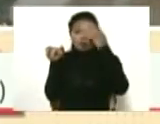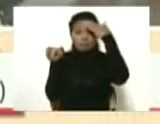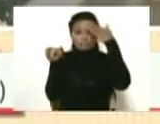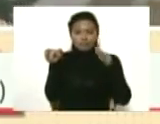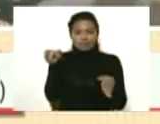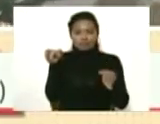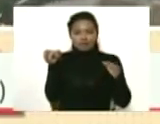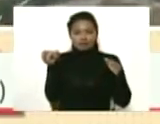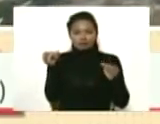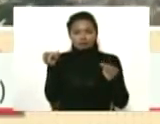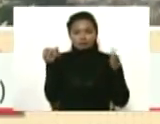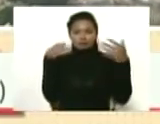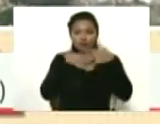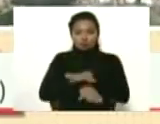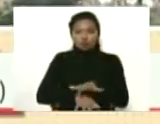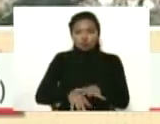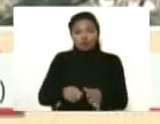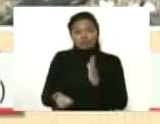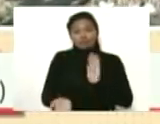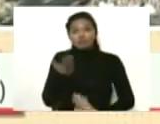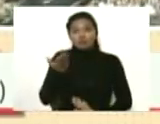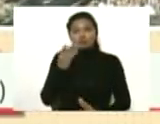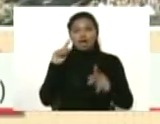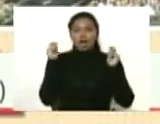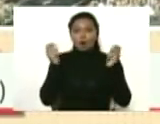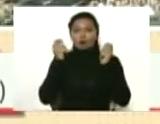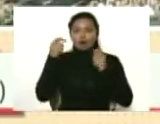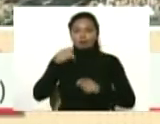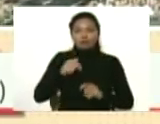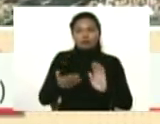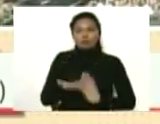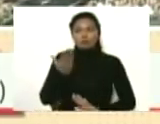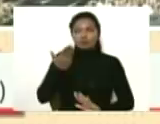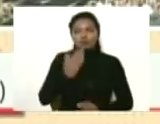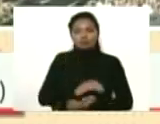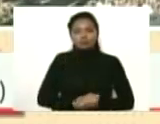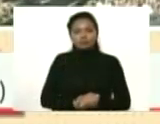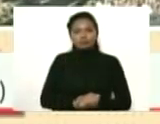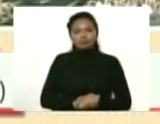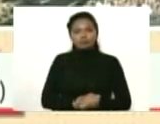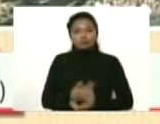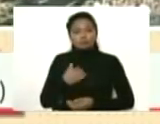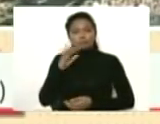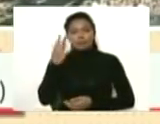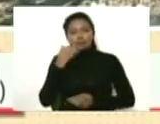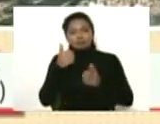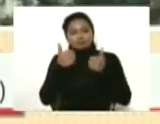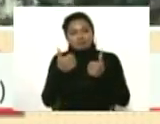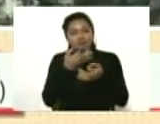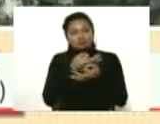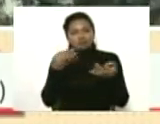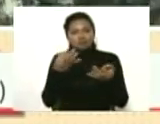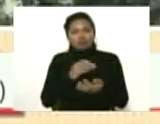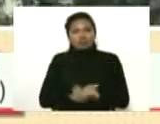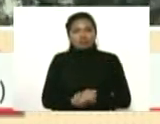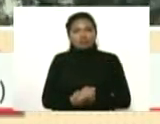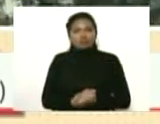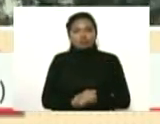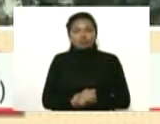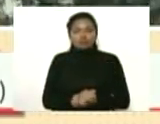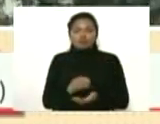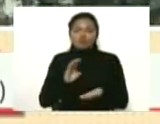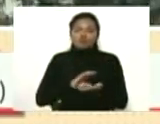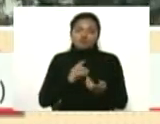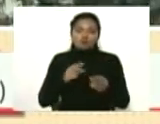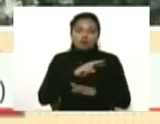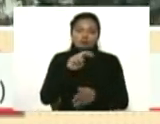ello. Por eso era tan importante esta jornada de hoy. Me parece muy bien una concentración